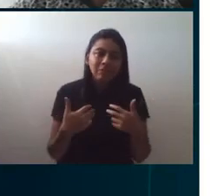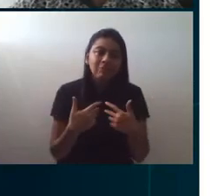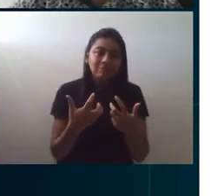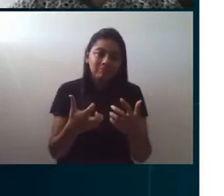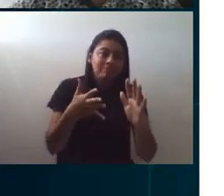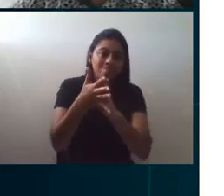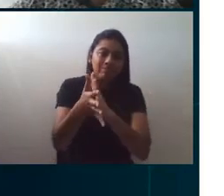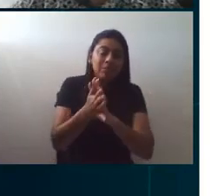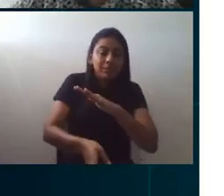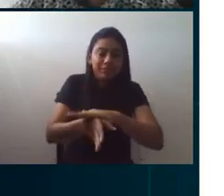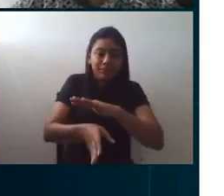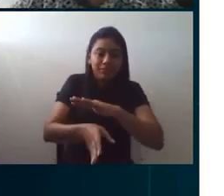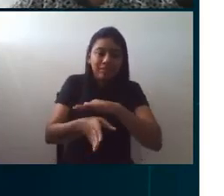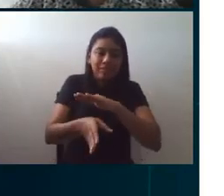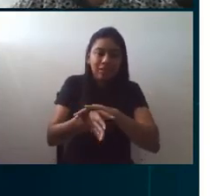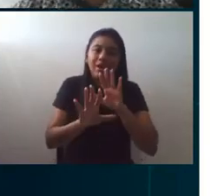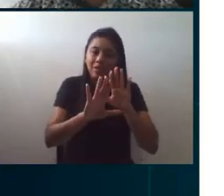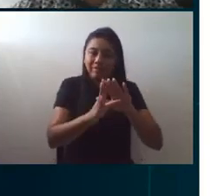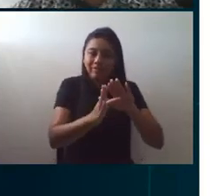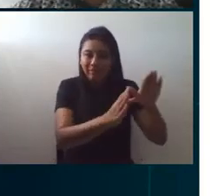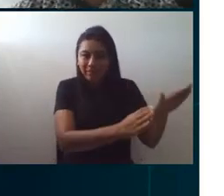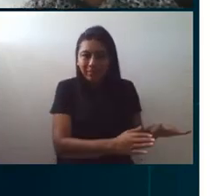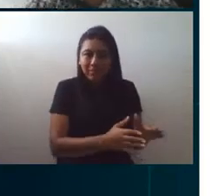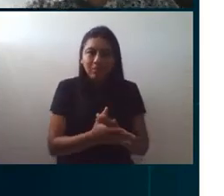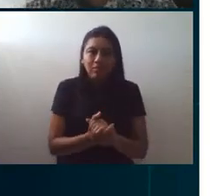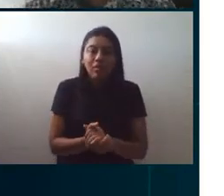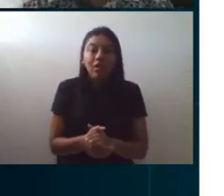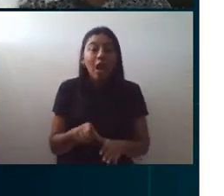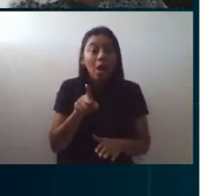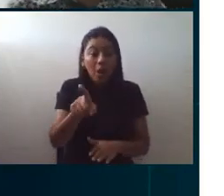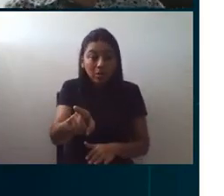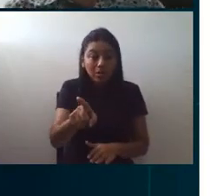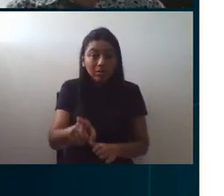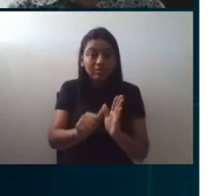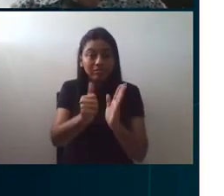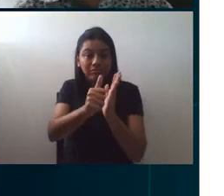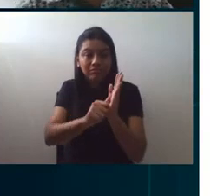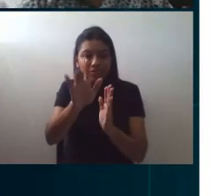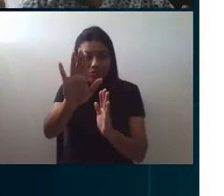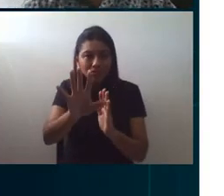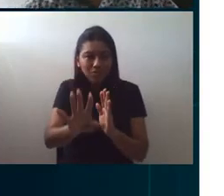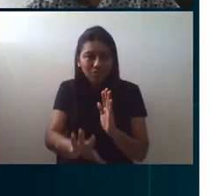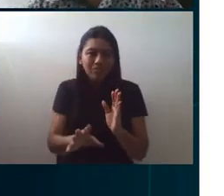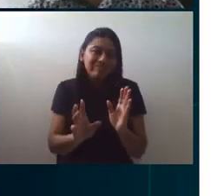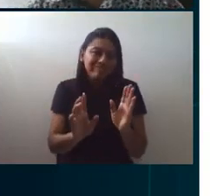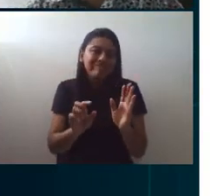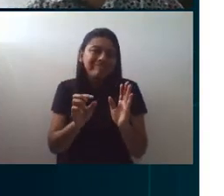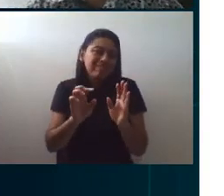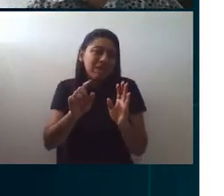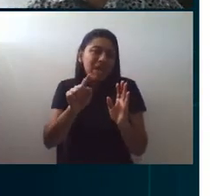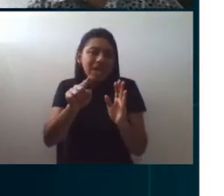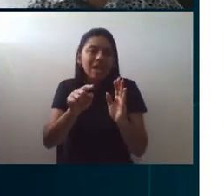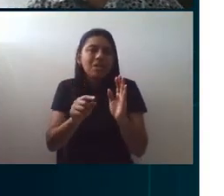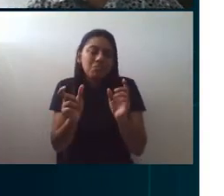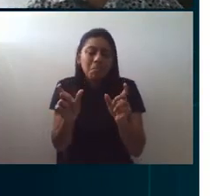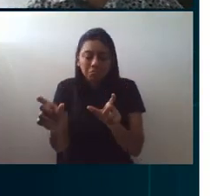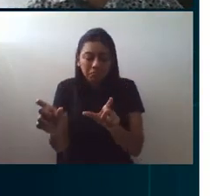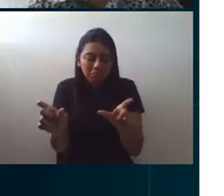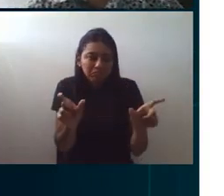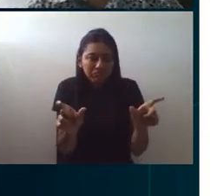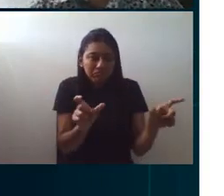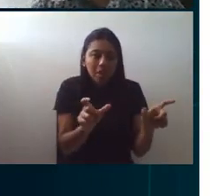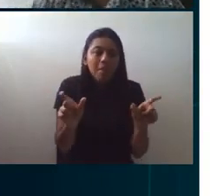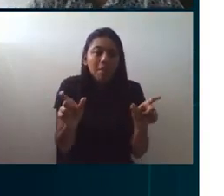continuidad contándoles entonces que estos words pueden quitar todas estas palabras que no le agregan valor al análisis, se las quitamos, todas las puntuaciones, todos